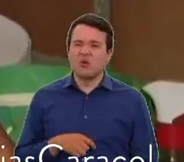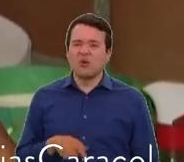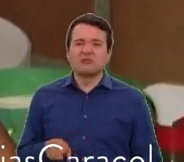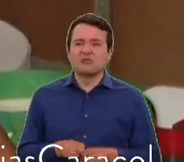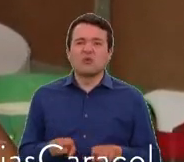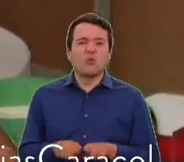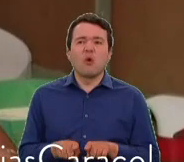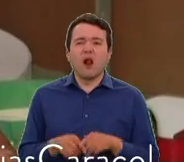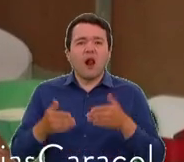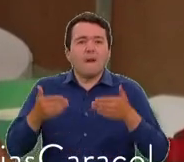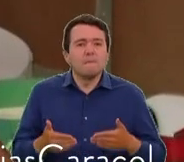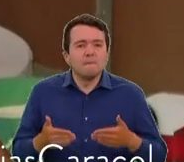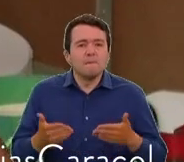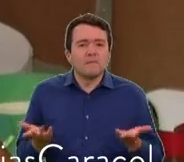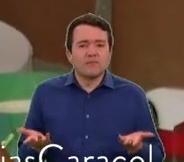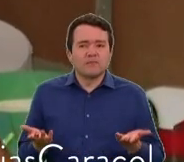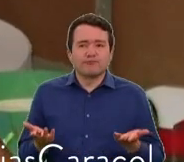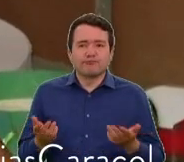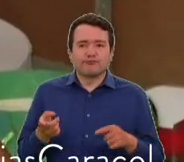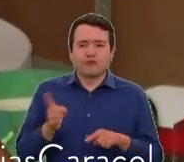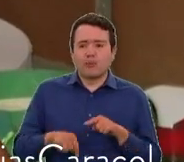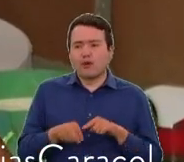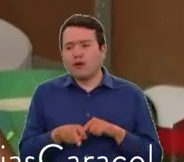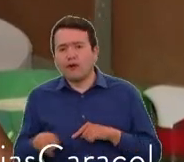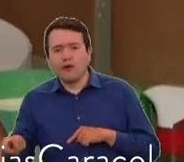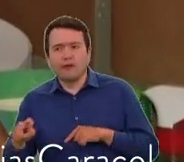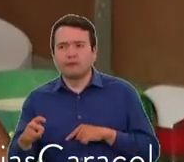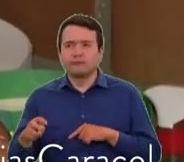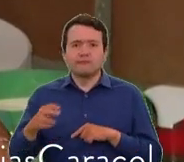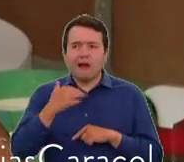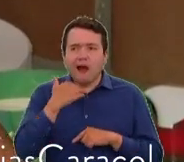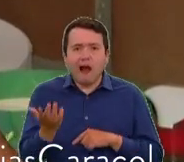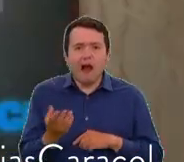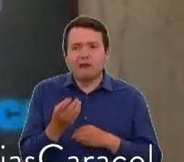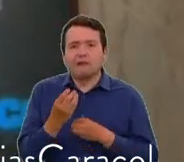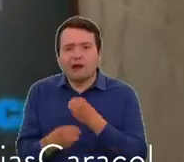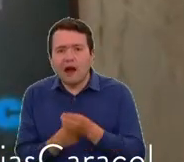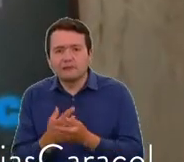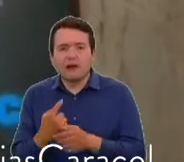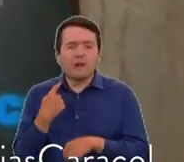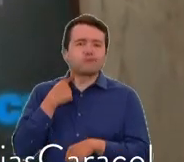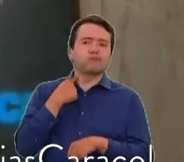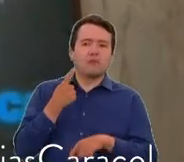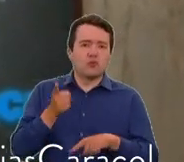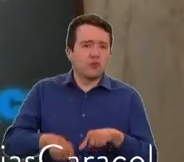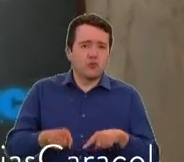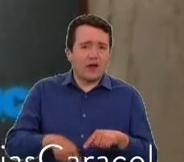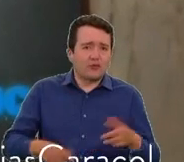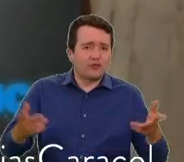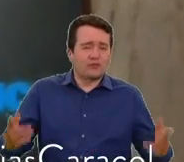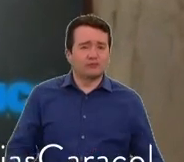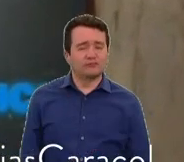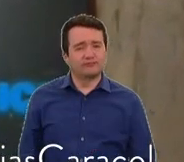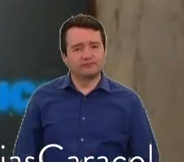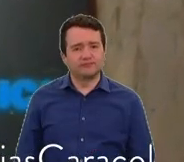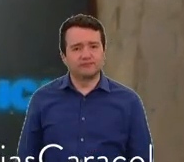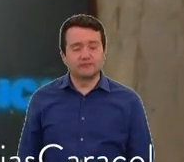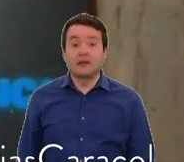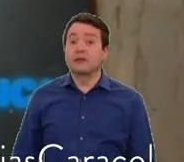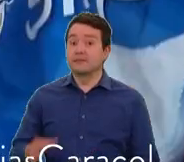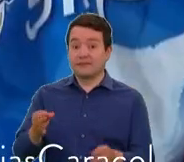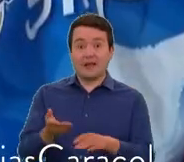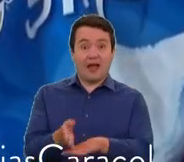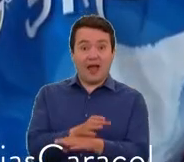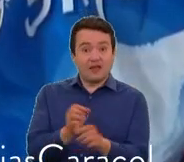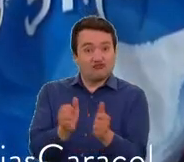porque yo no me puedo ni mover a buscar ni siquiera ni a mover ese aparato siquiera. Su esposo era quien salía a